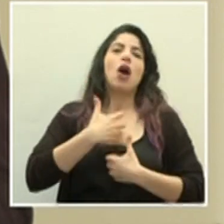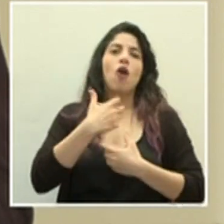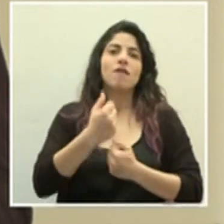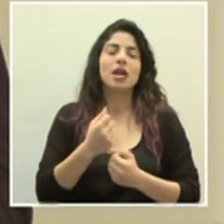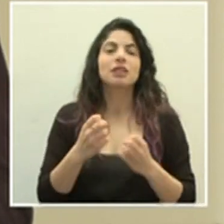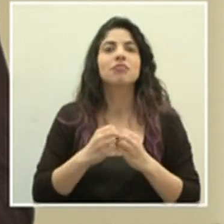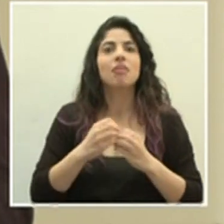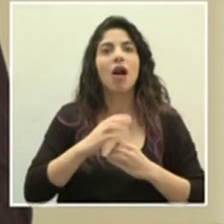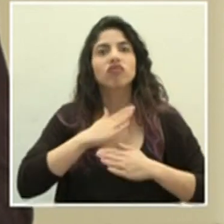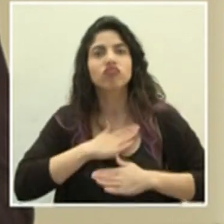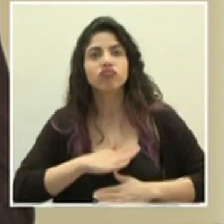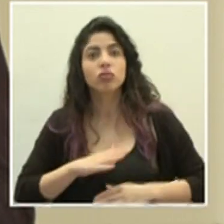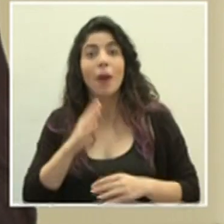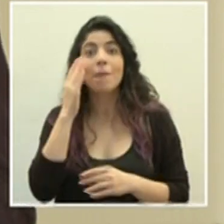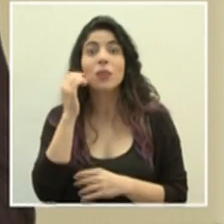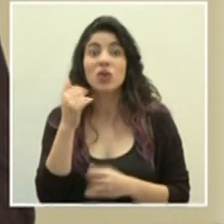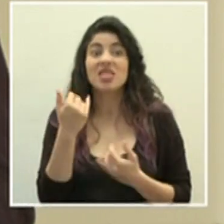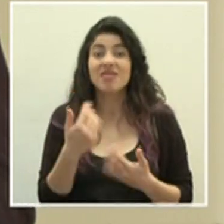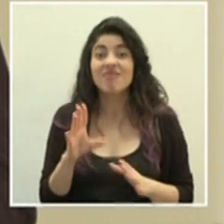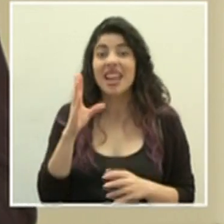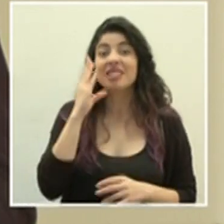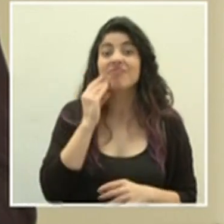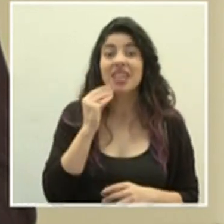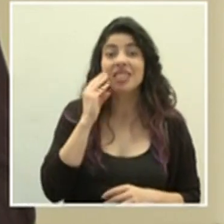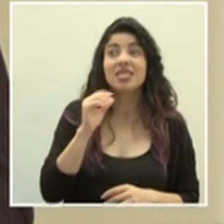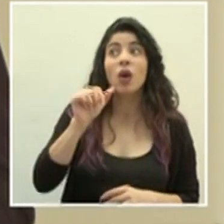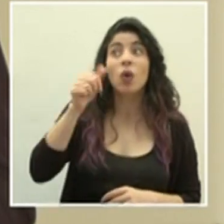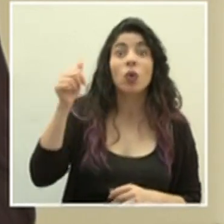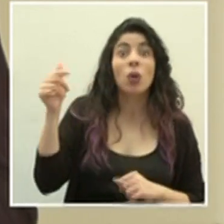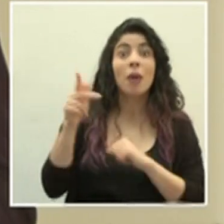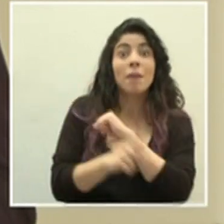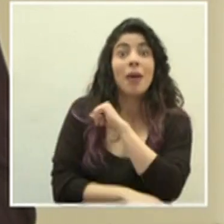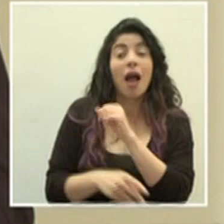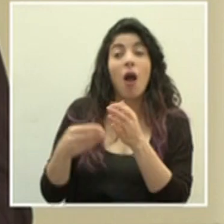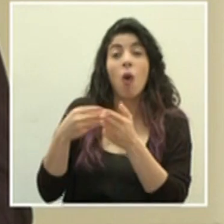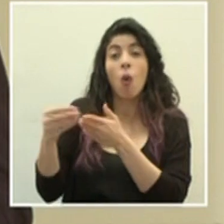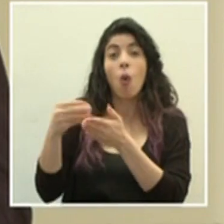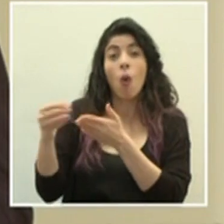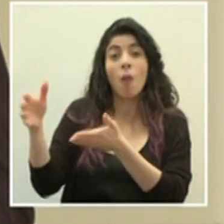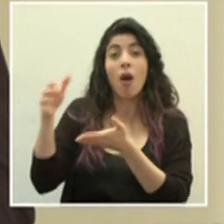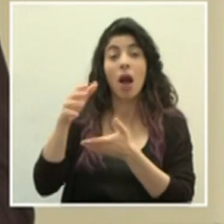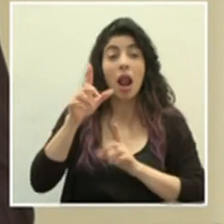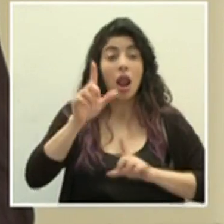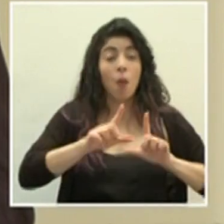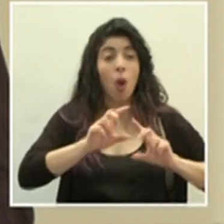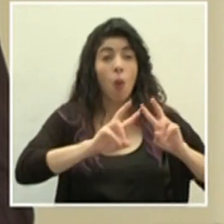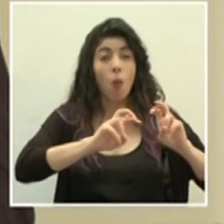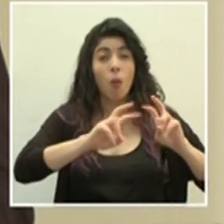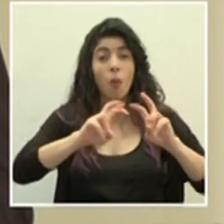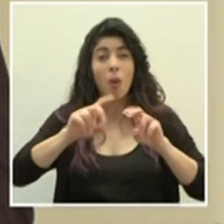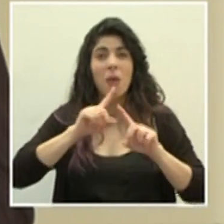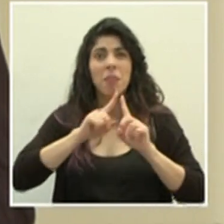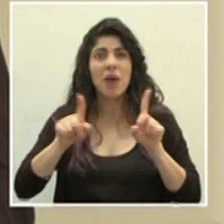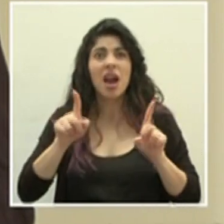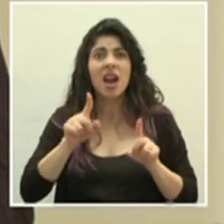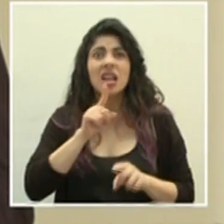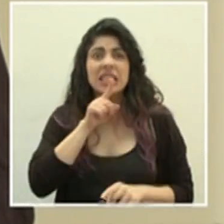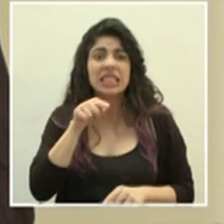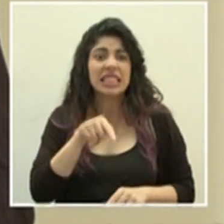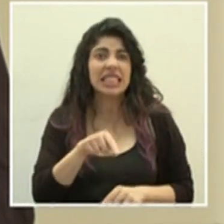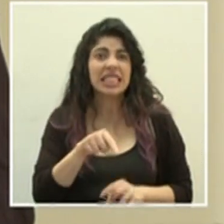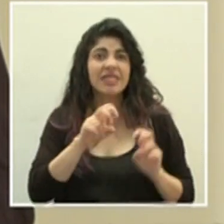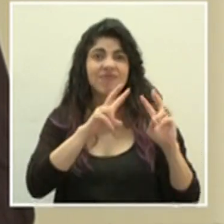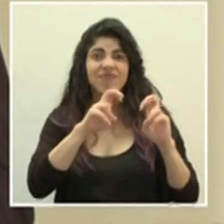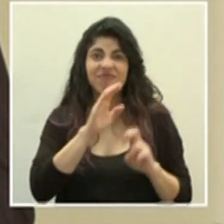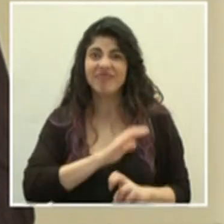tranquilidad, porque en esto hemos tenido experiencias incluso en otros países de pruebas que han estado siendo usadas y resulta que no tienen la